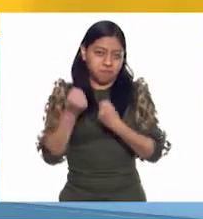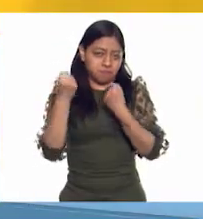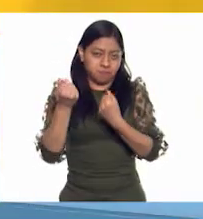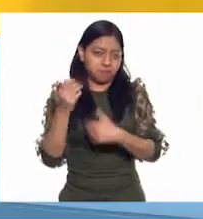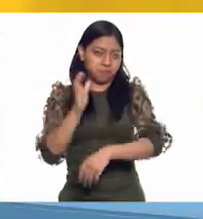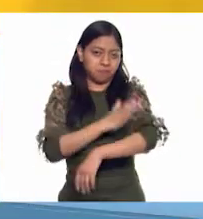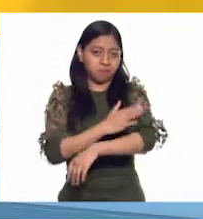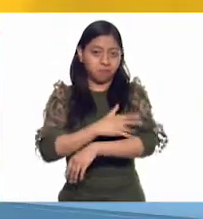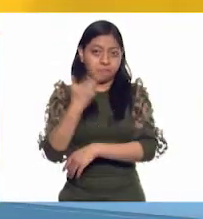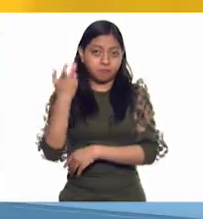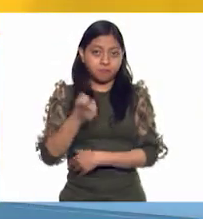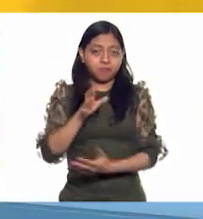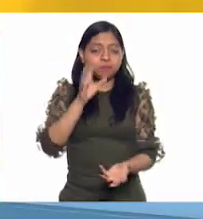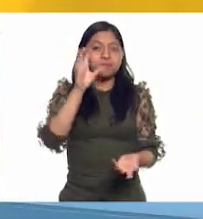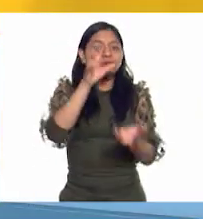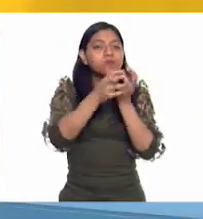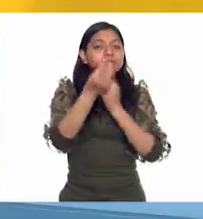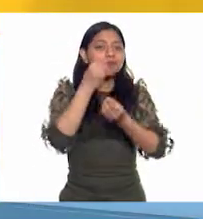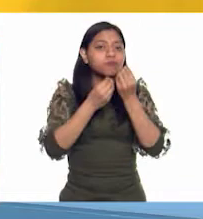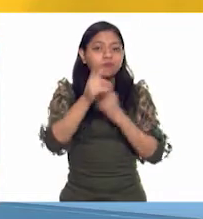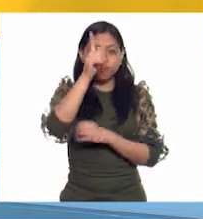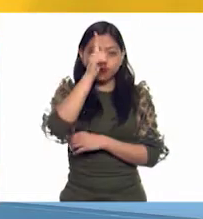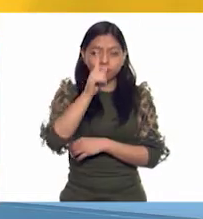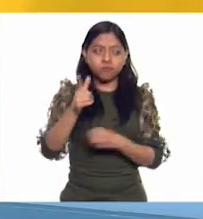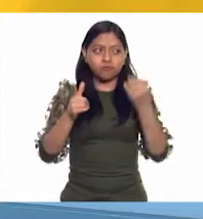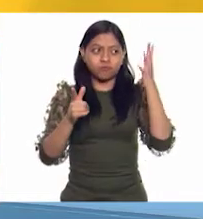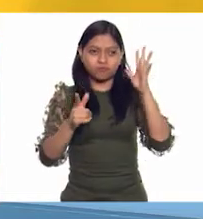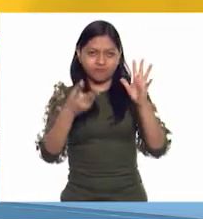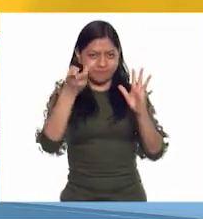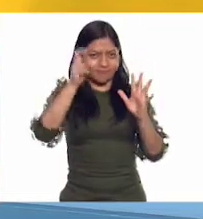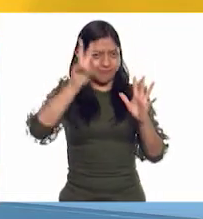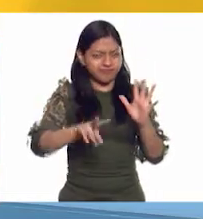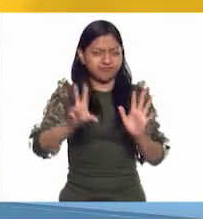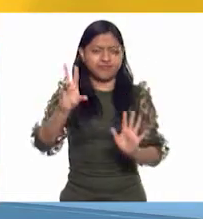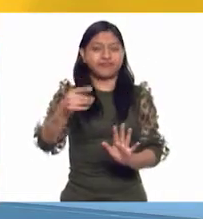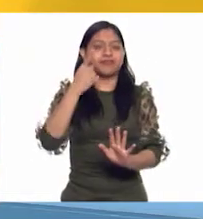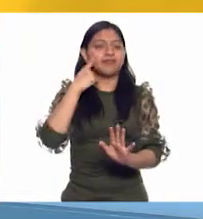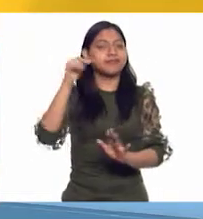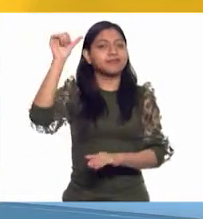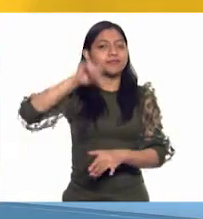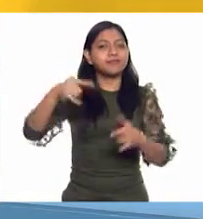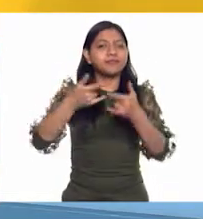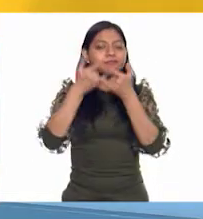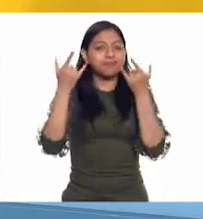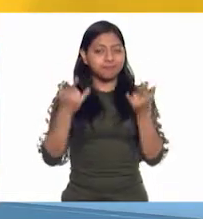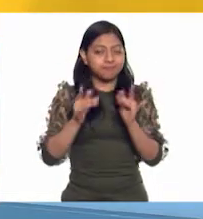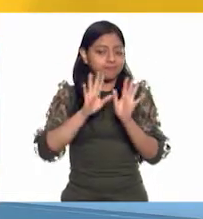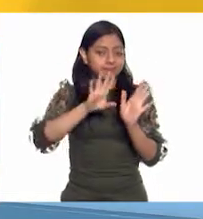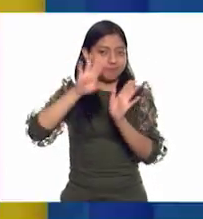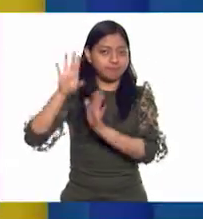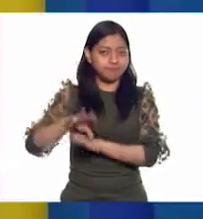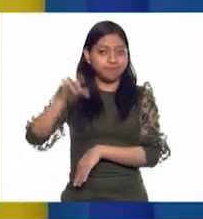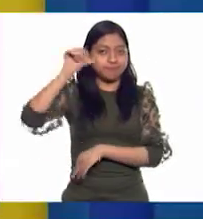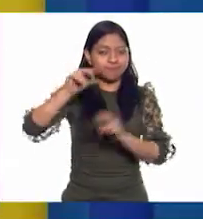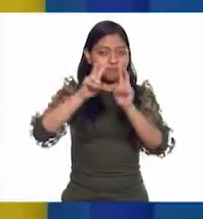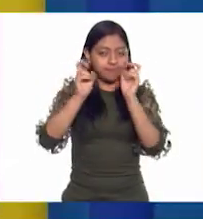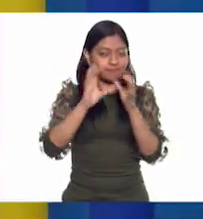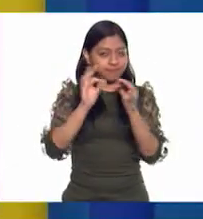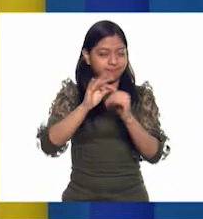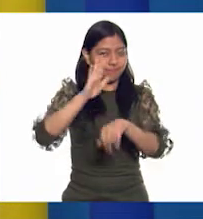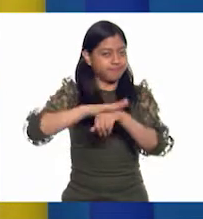sabemos que no sucede. Pero, ¿nos podría contar más sobre el tema, maestro? Me parece apasionante. Con mucho gusto,